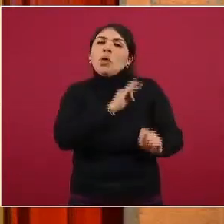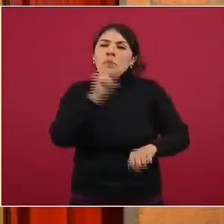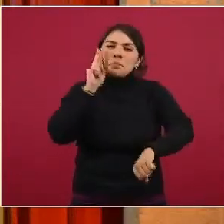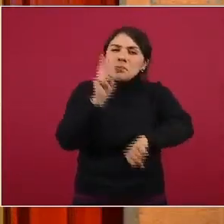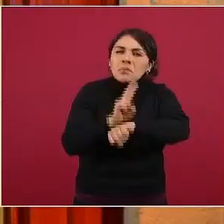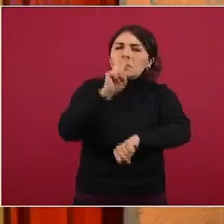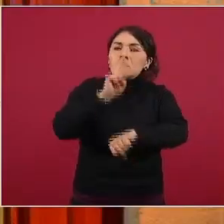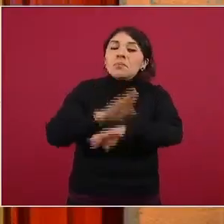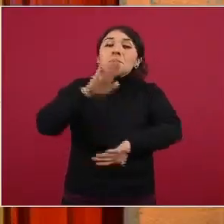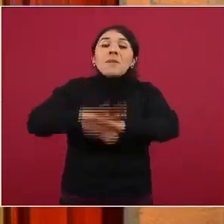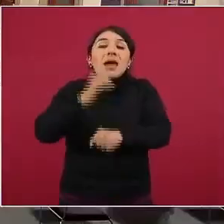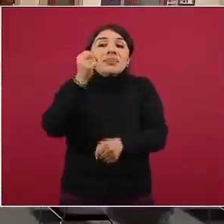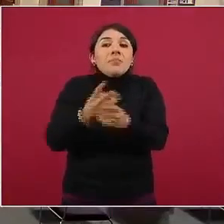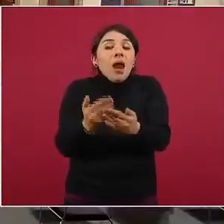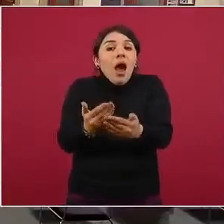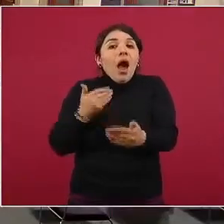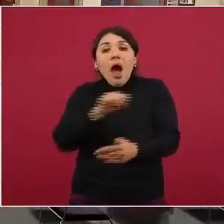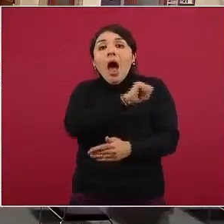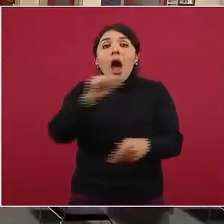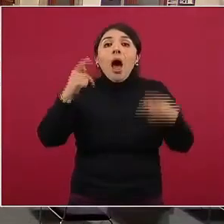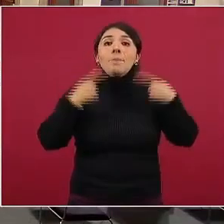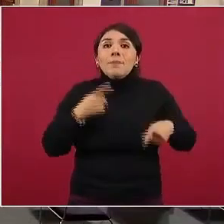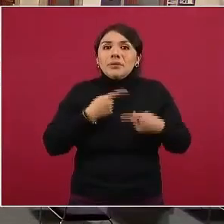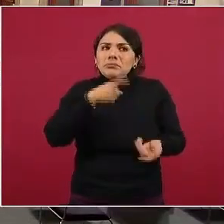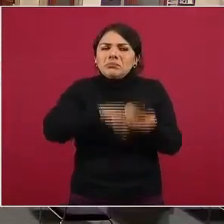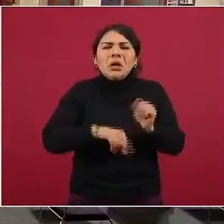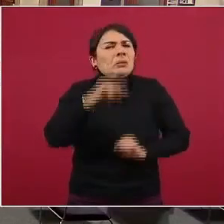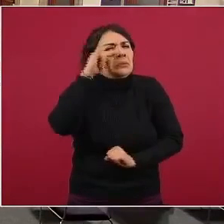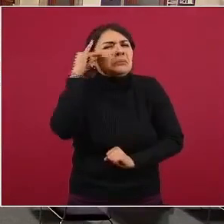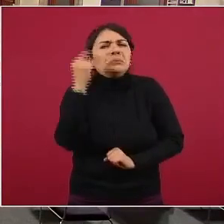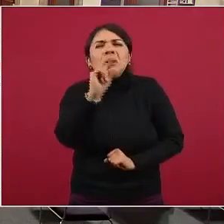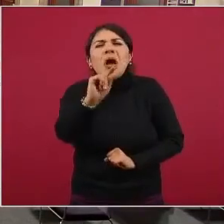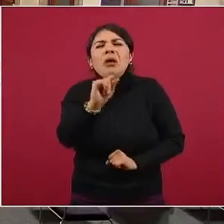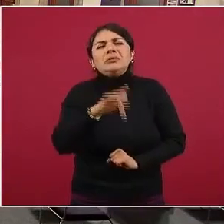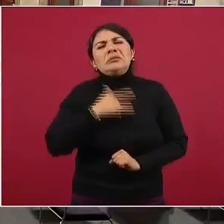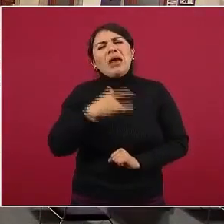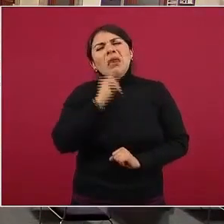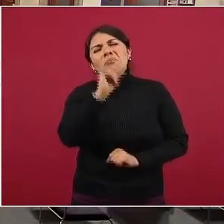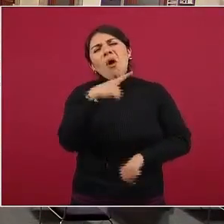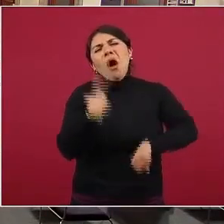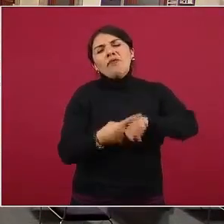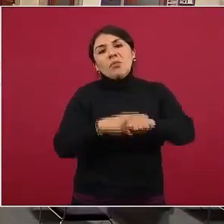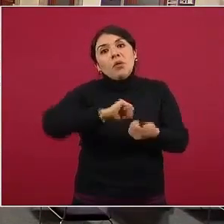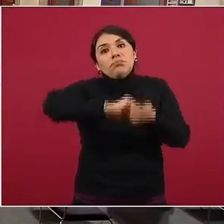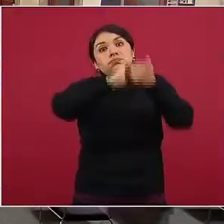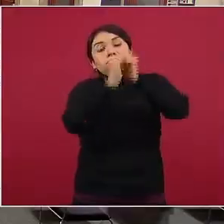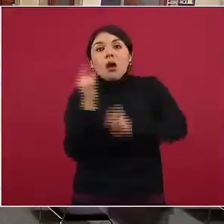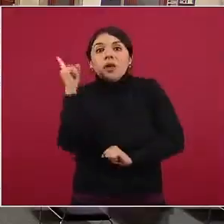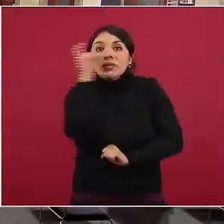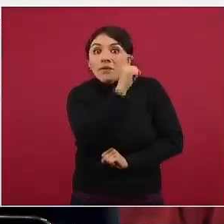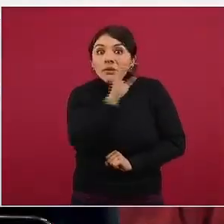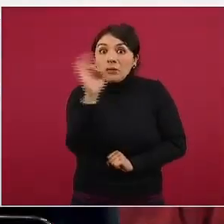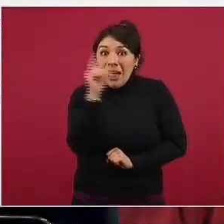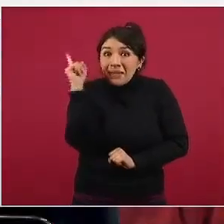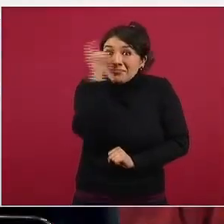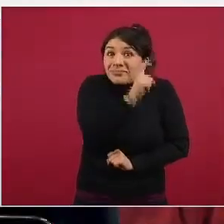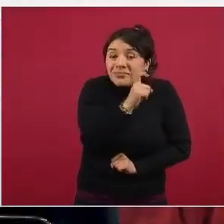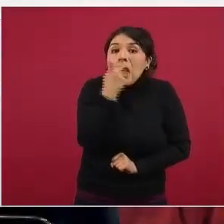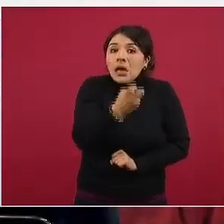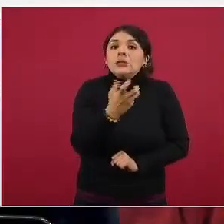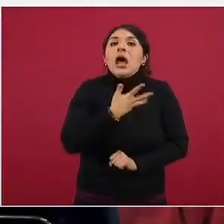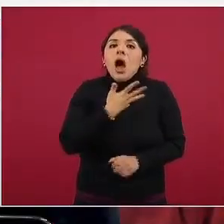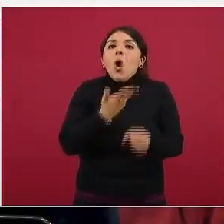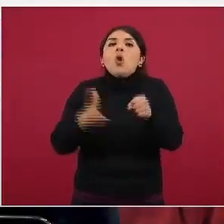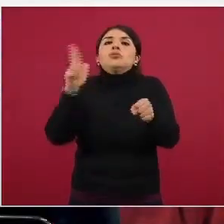más tempranamente a los pacientes que, teniendo un cuadro leve, posiblemente se puedan complicar, y en el momento de complicarse tener